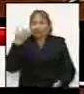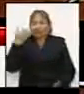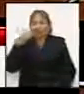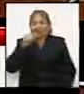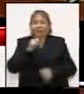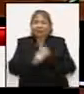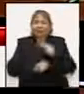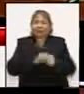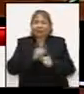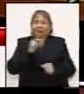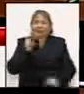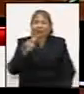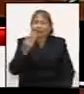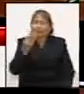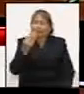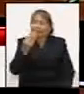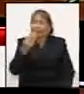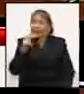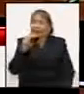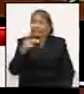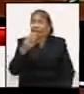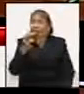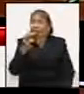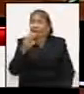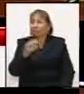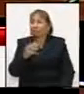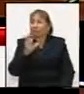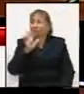años 2014 y 2017. Esos